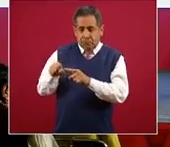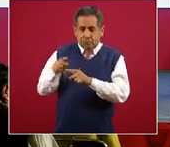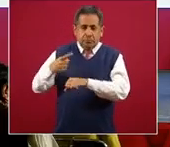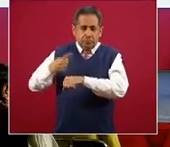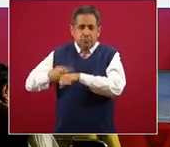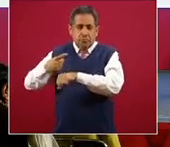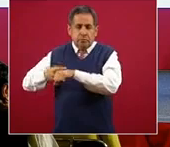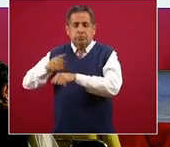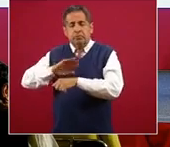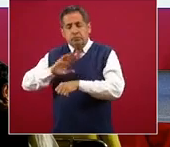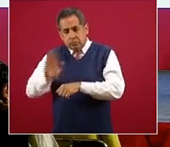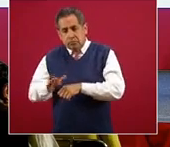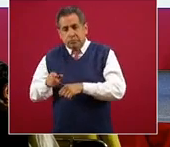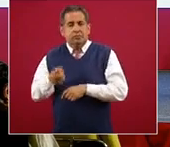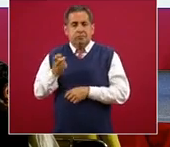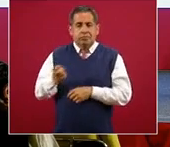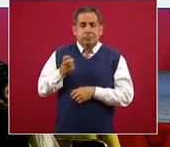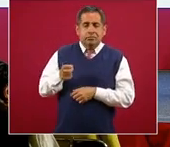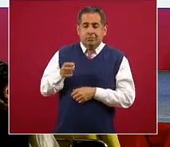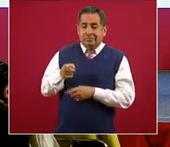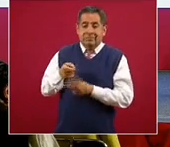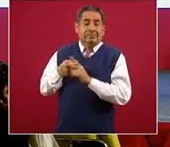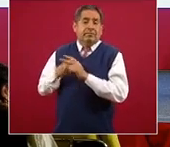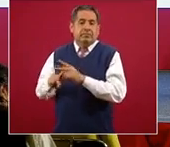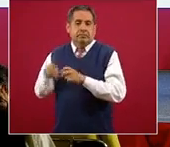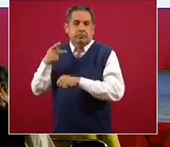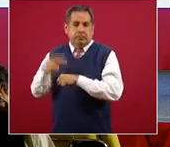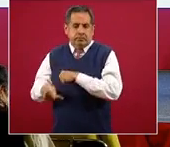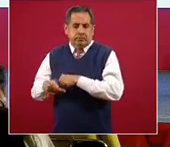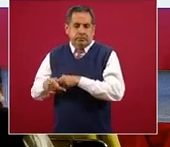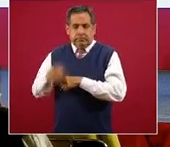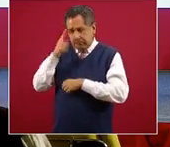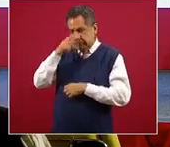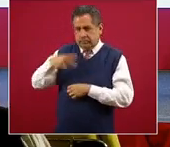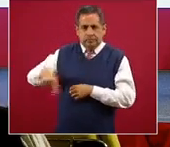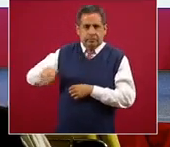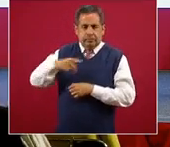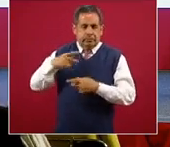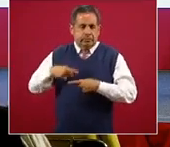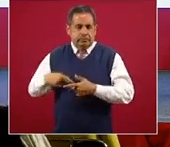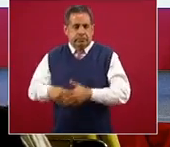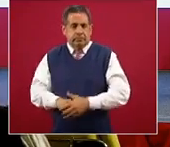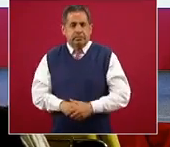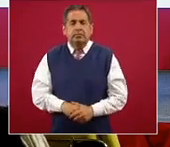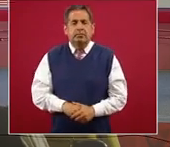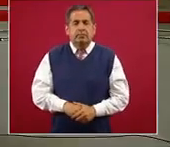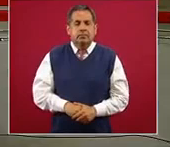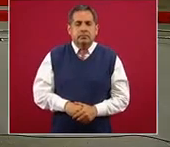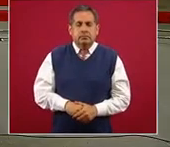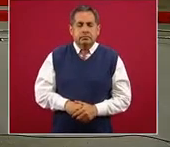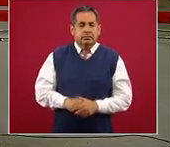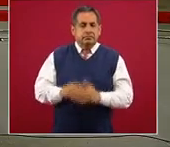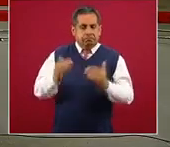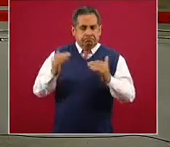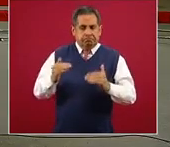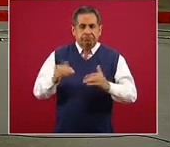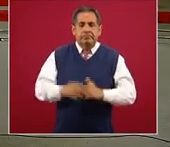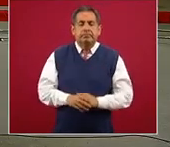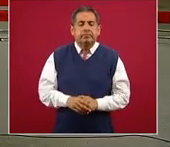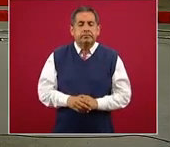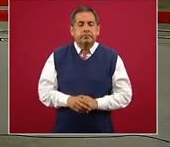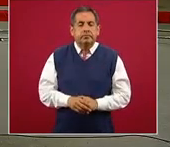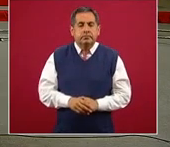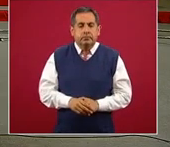hemos comentado es donde inician los grupos de riesgo y de población vulnerable. Veamos la siguiente, por favor.